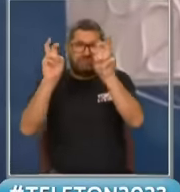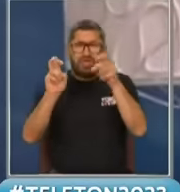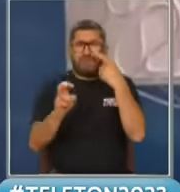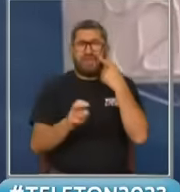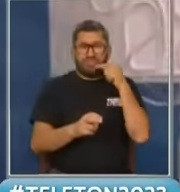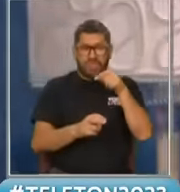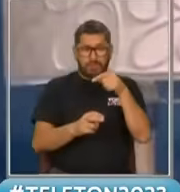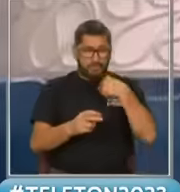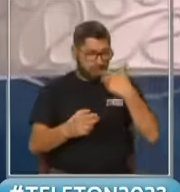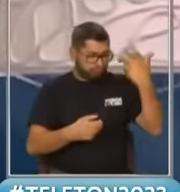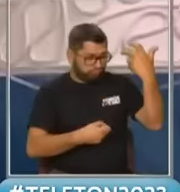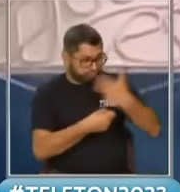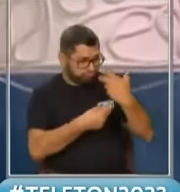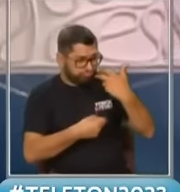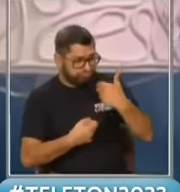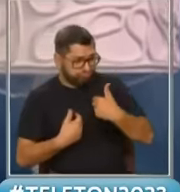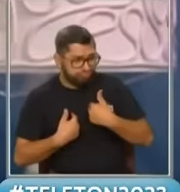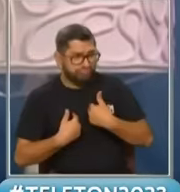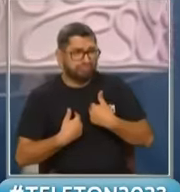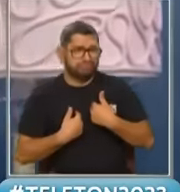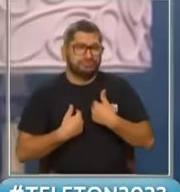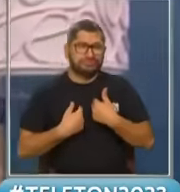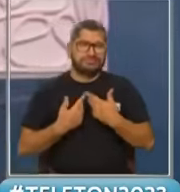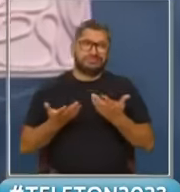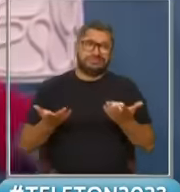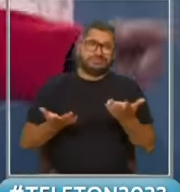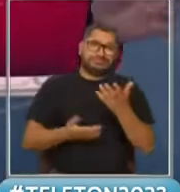porque, mira,